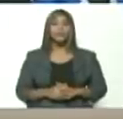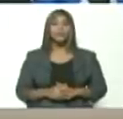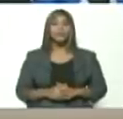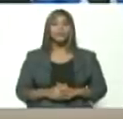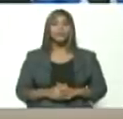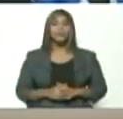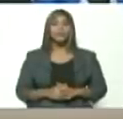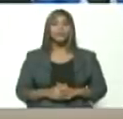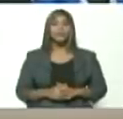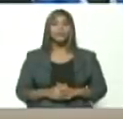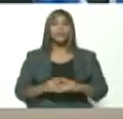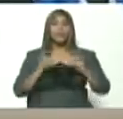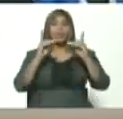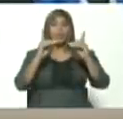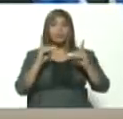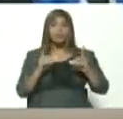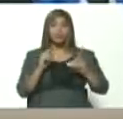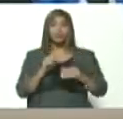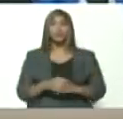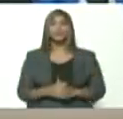dentro de las decisiones de este día,